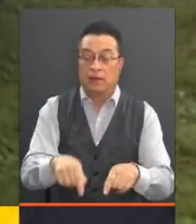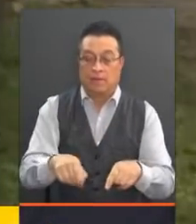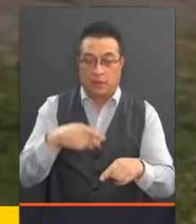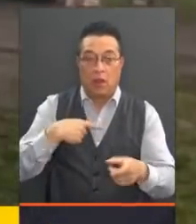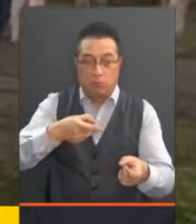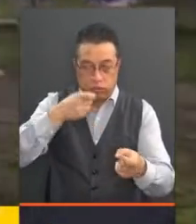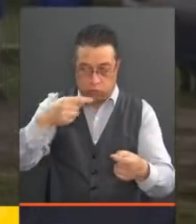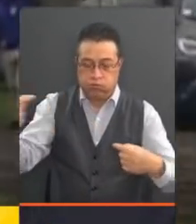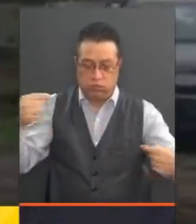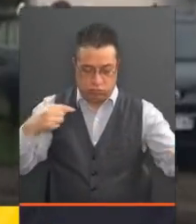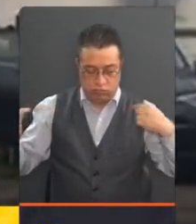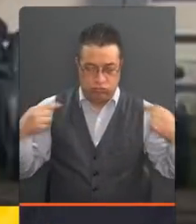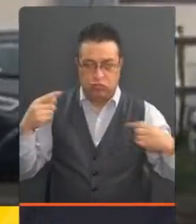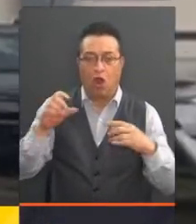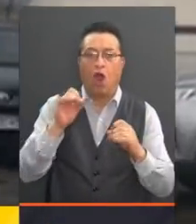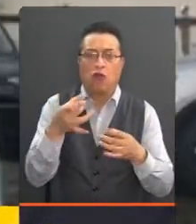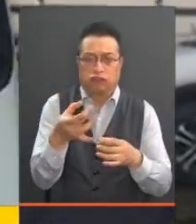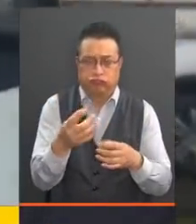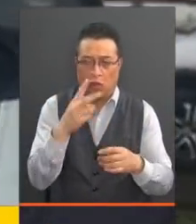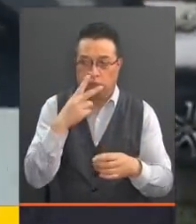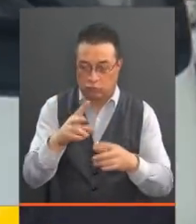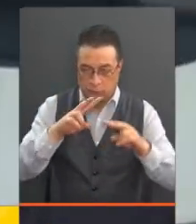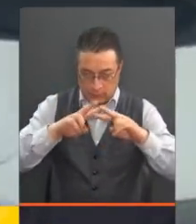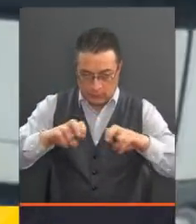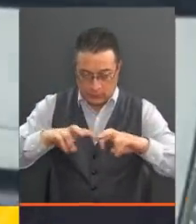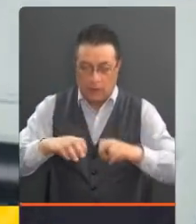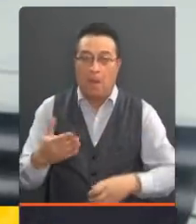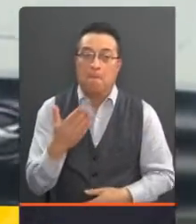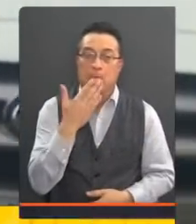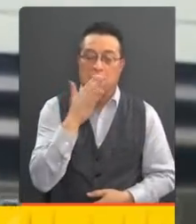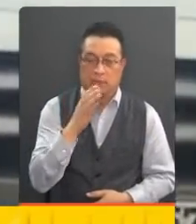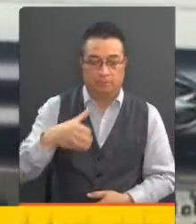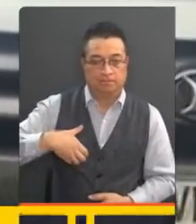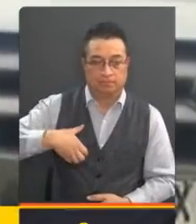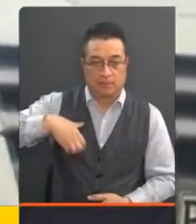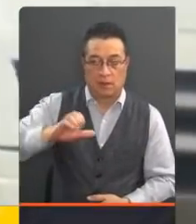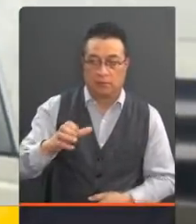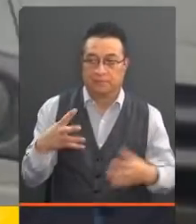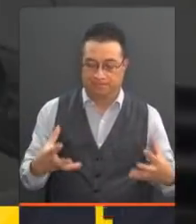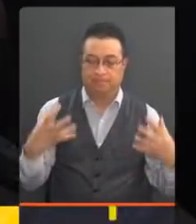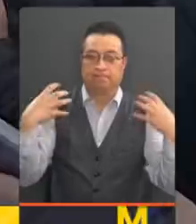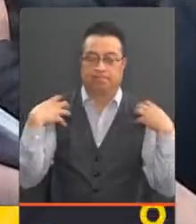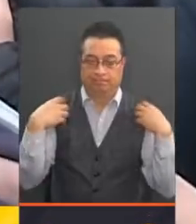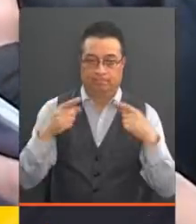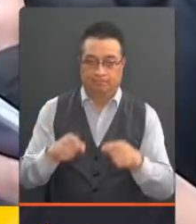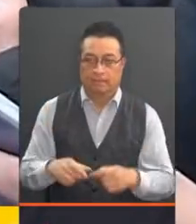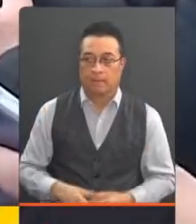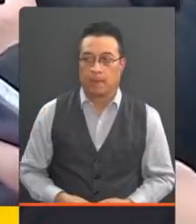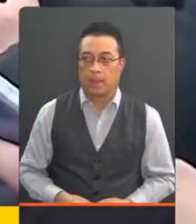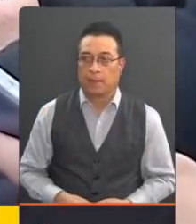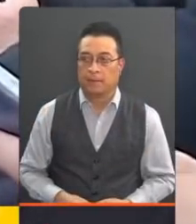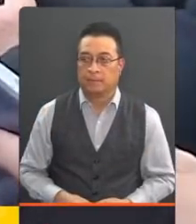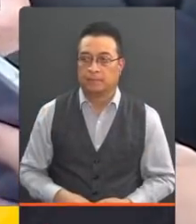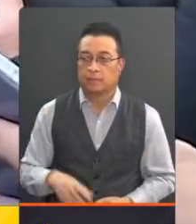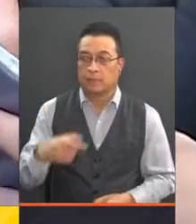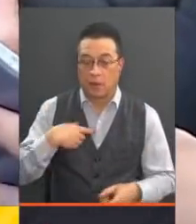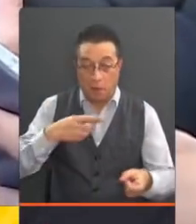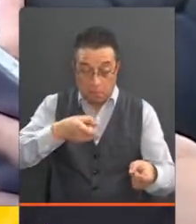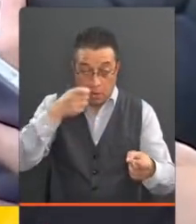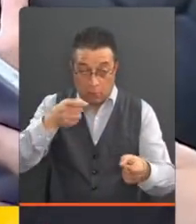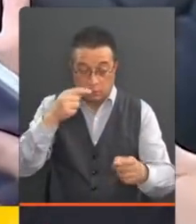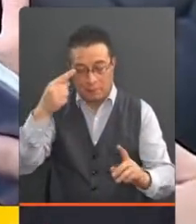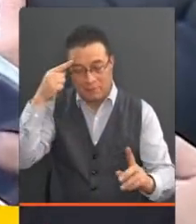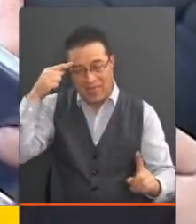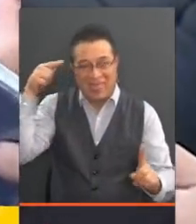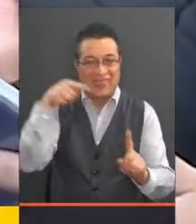carrocería y ventanas, las que serán periciadas por personal de la PDI a cargo de la investigación. Los baleos fueron directamente